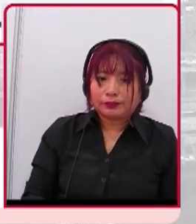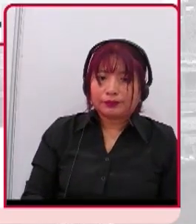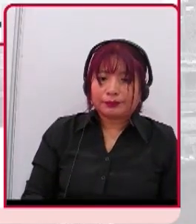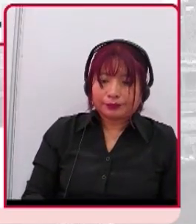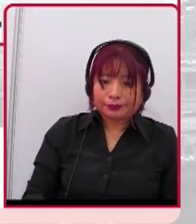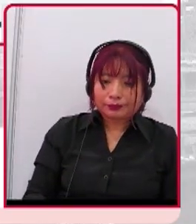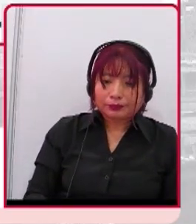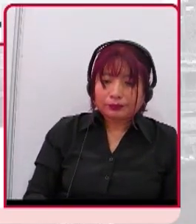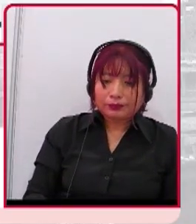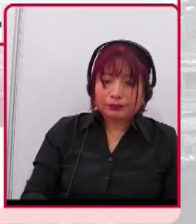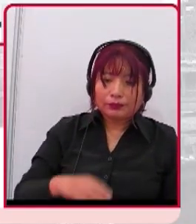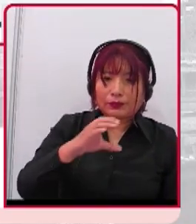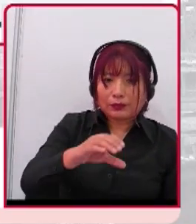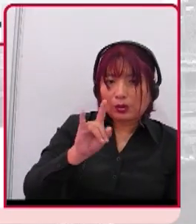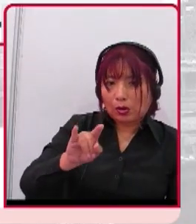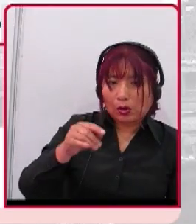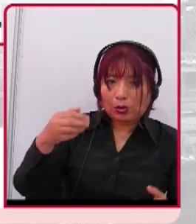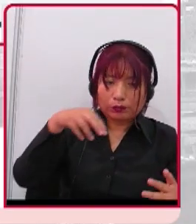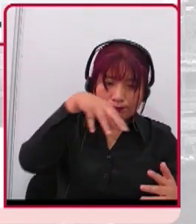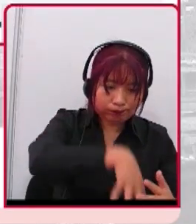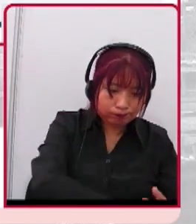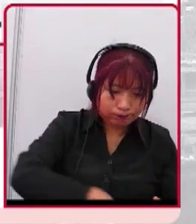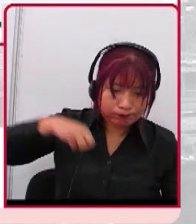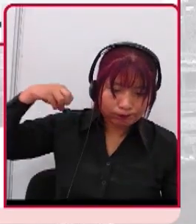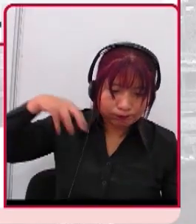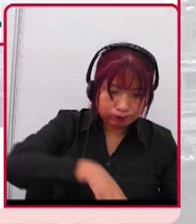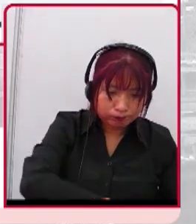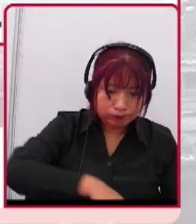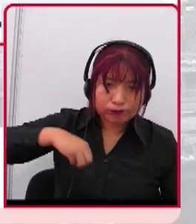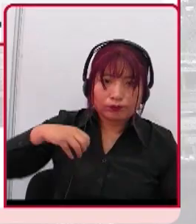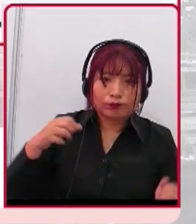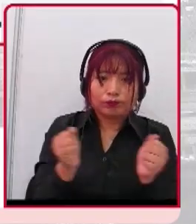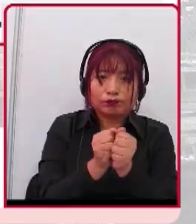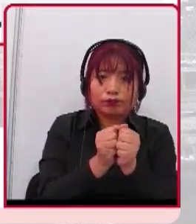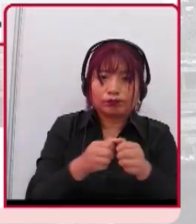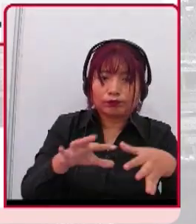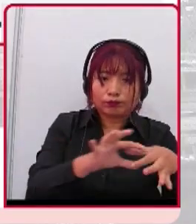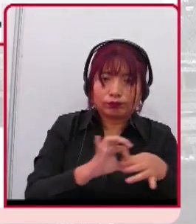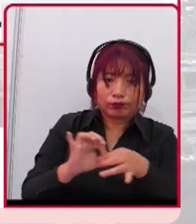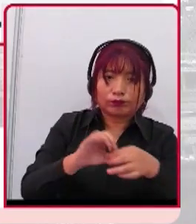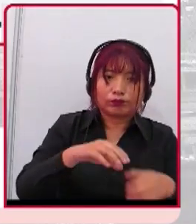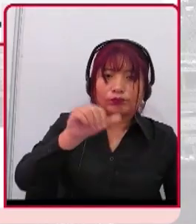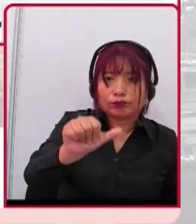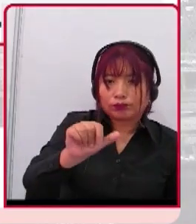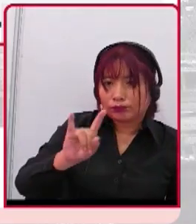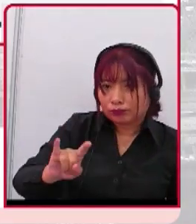yacimiento tipo pórfido de cobre, cobre-oro, con contenido de oro. Y